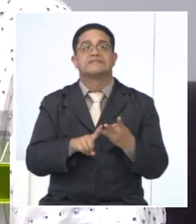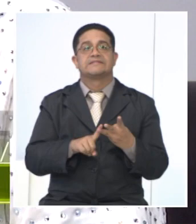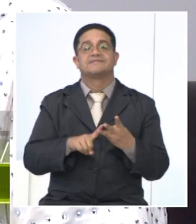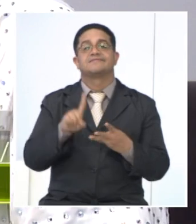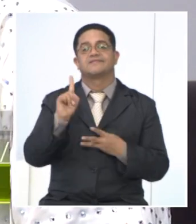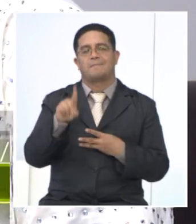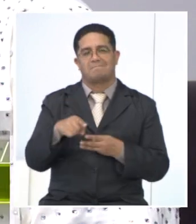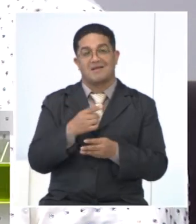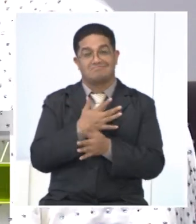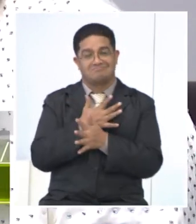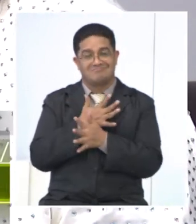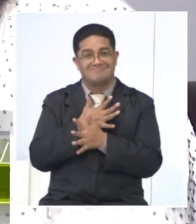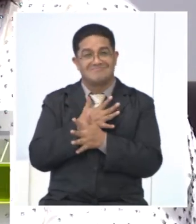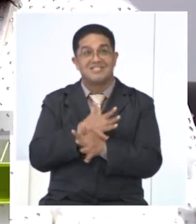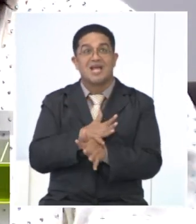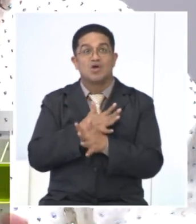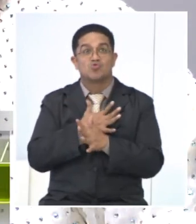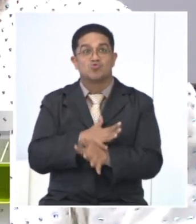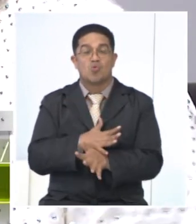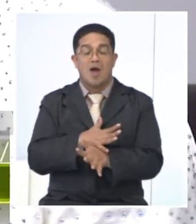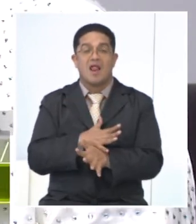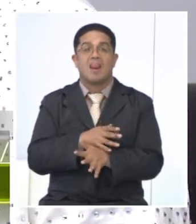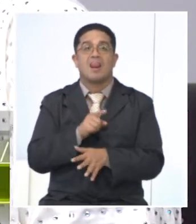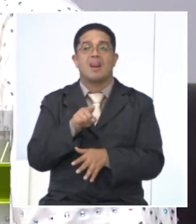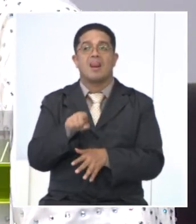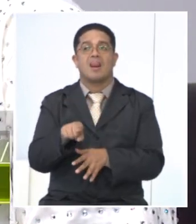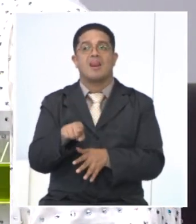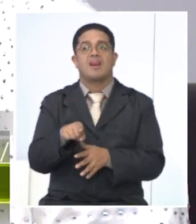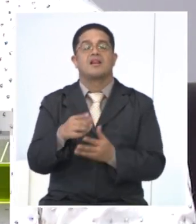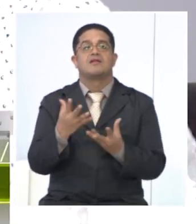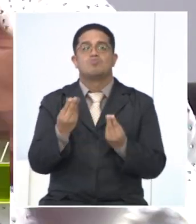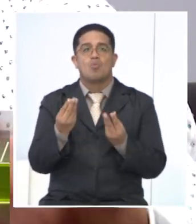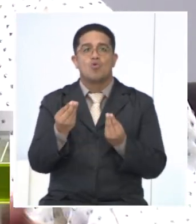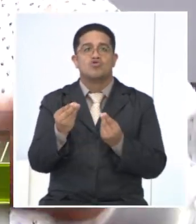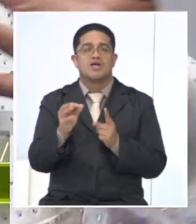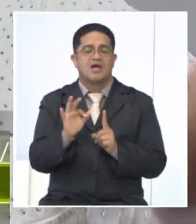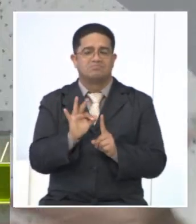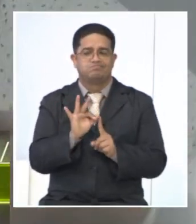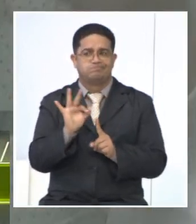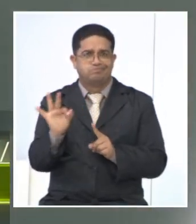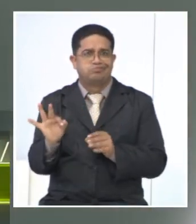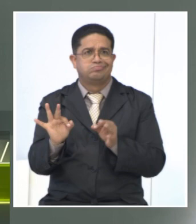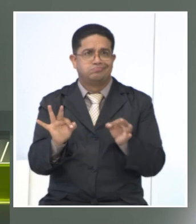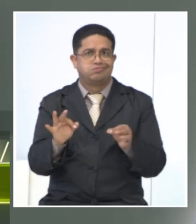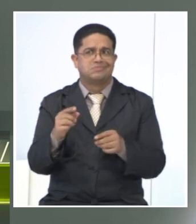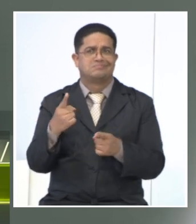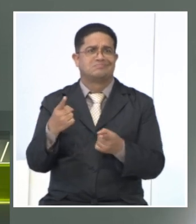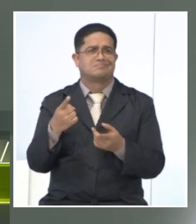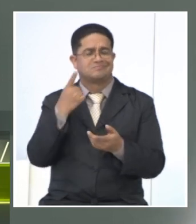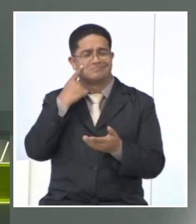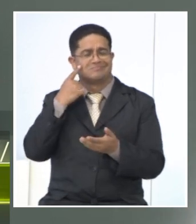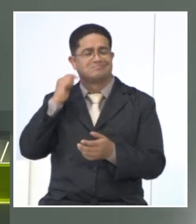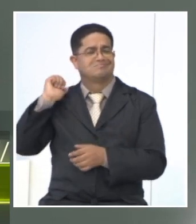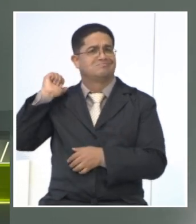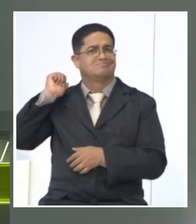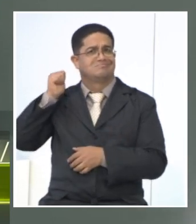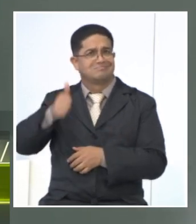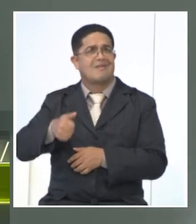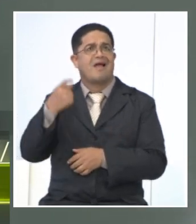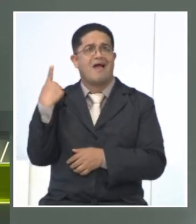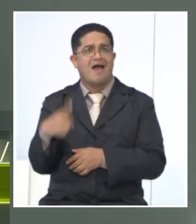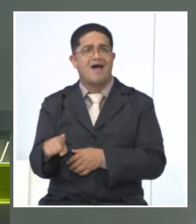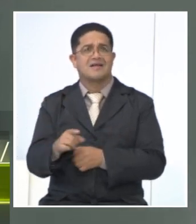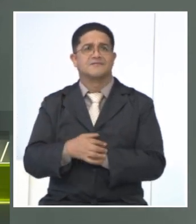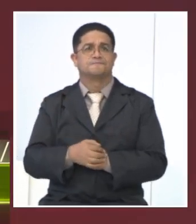las sexuales, entonces son una serie de infecciones que vienen galopando con nosotros hace muchísimos años y que en